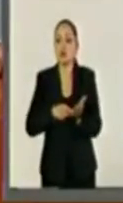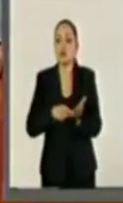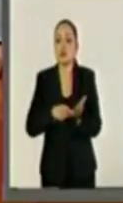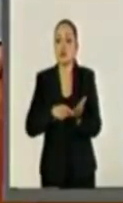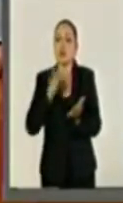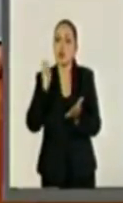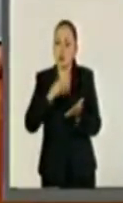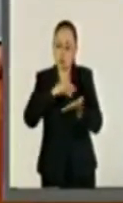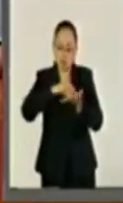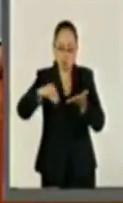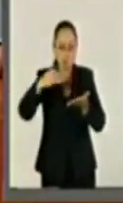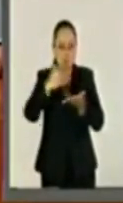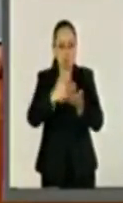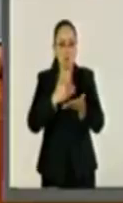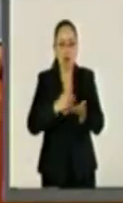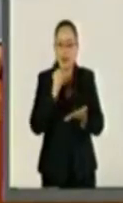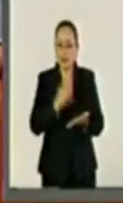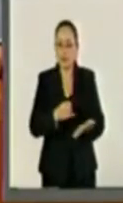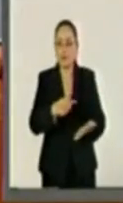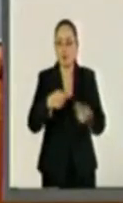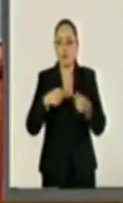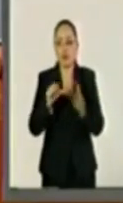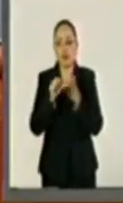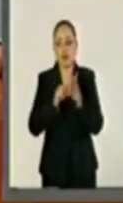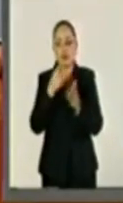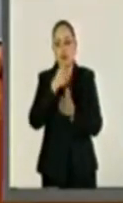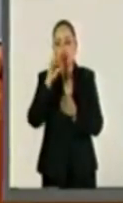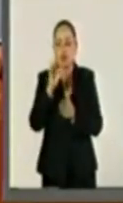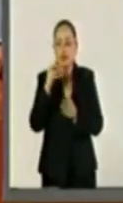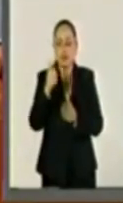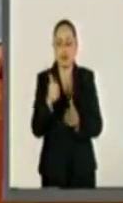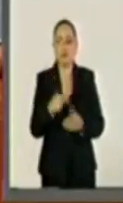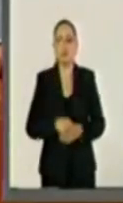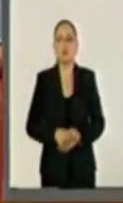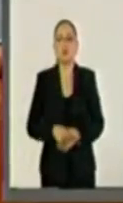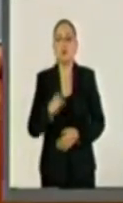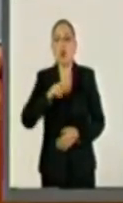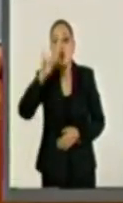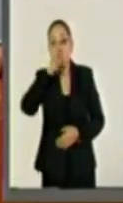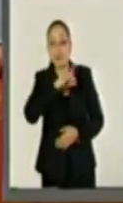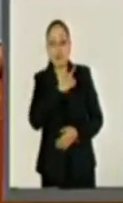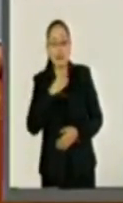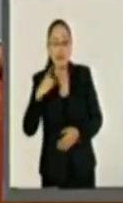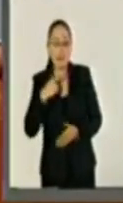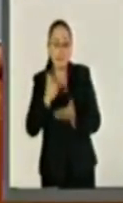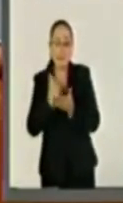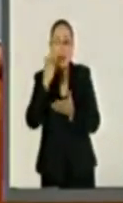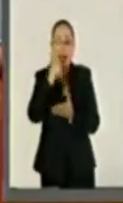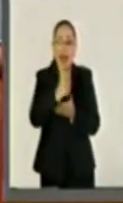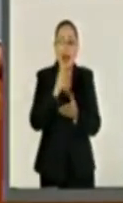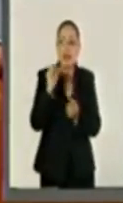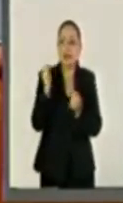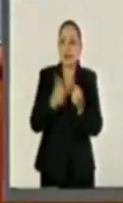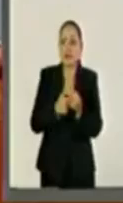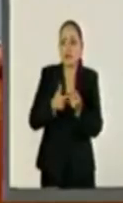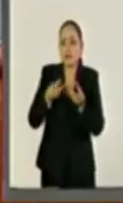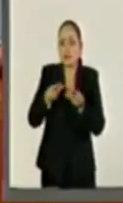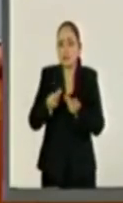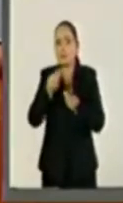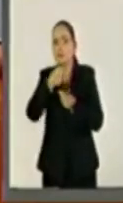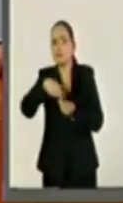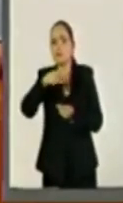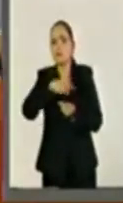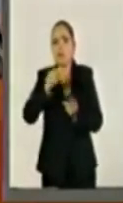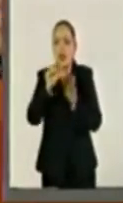quede de la siguiente manera. Artículo 146. Los patrones deberán pagar las aportaciones a que se refiere el